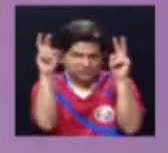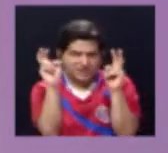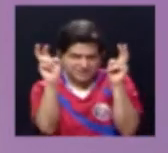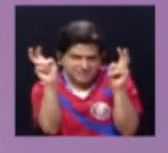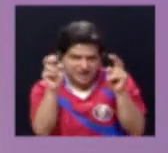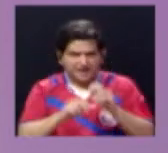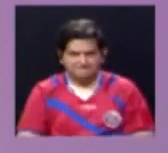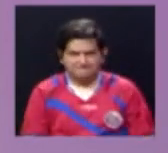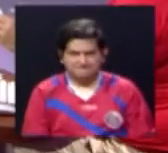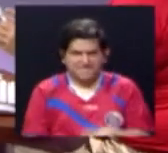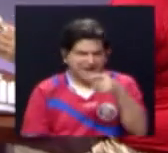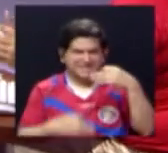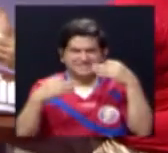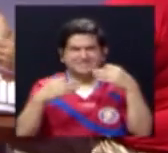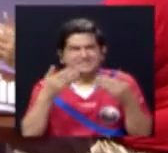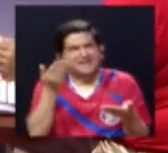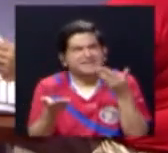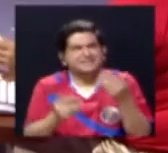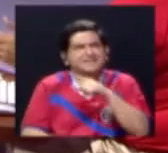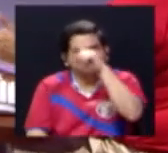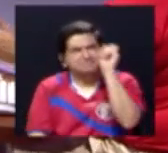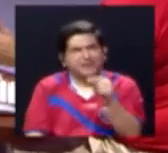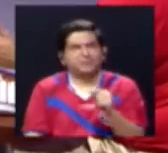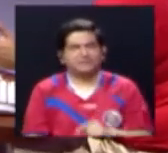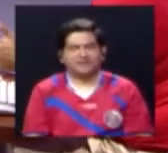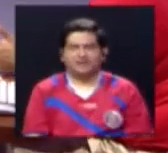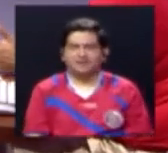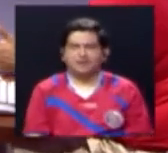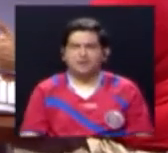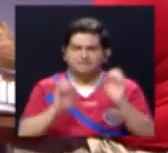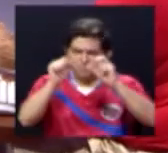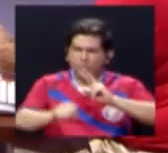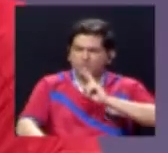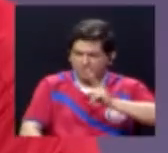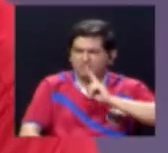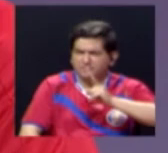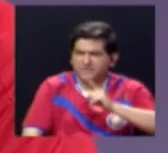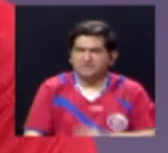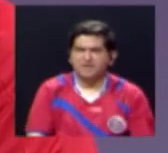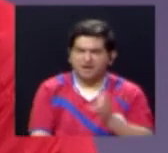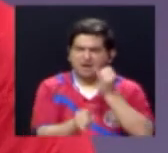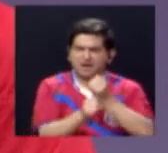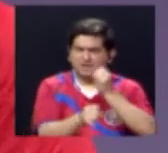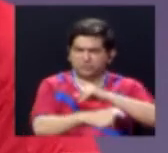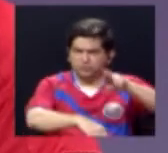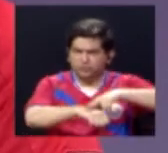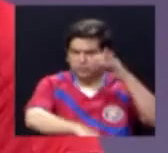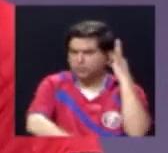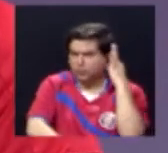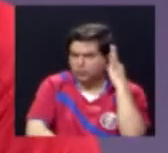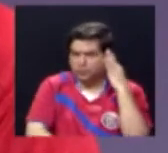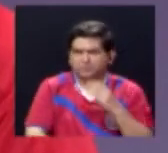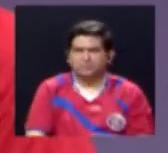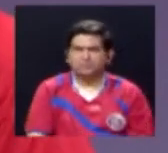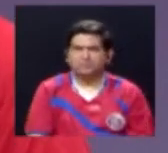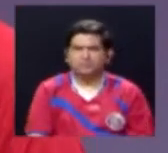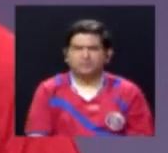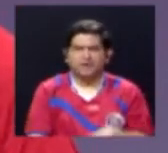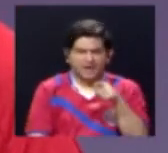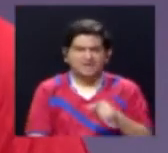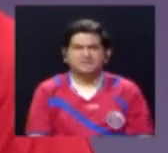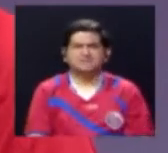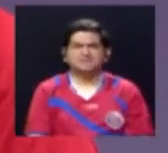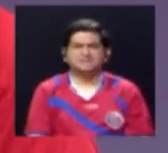de esa decisión a ver la pregunta podrá realmente ser el instituto el inam o un el órgano